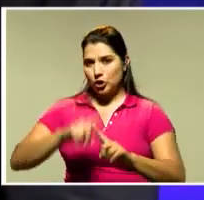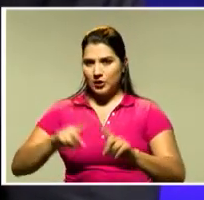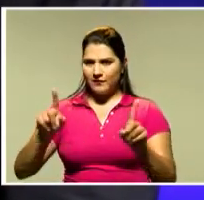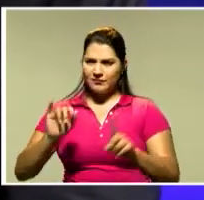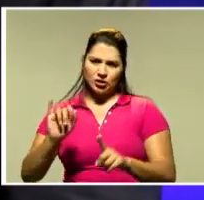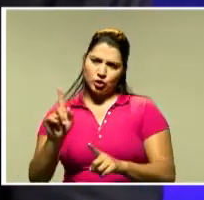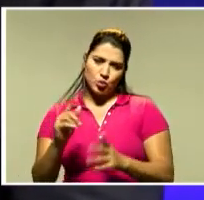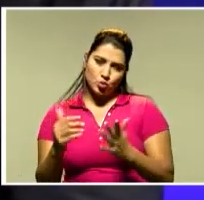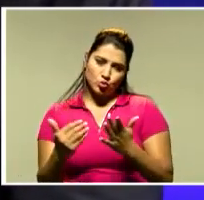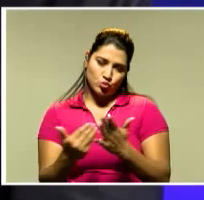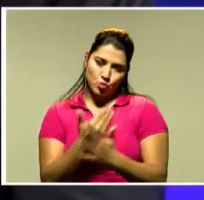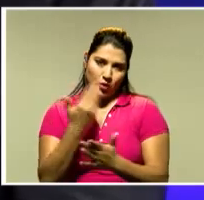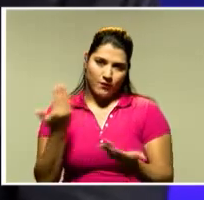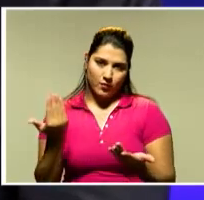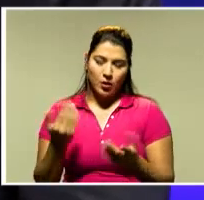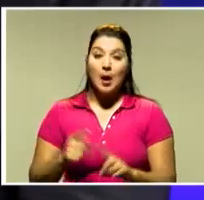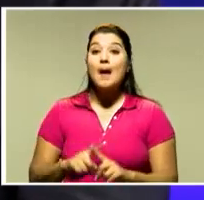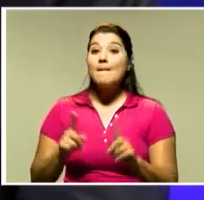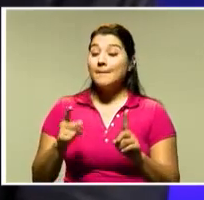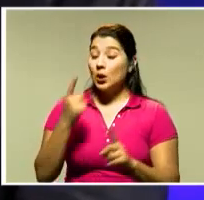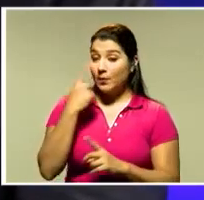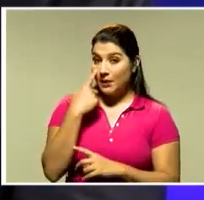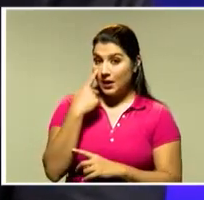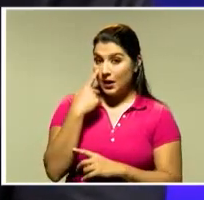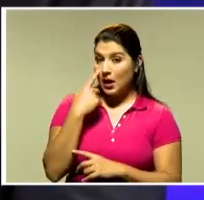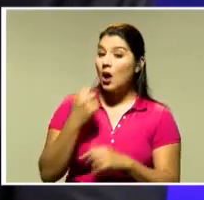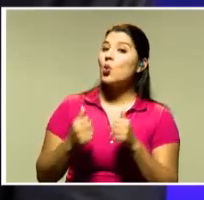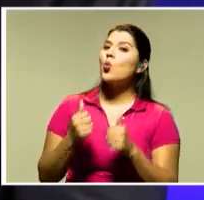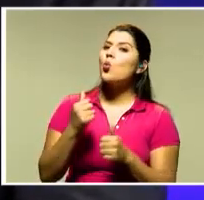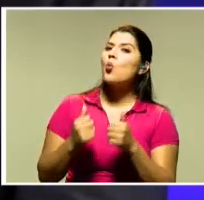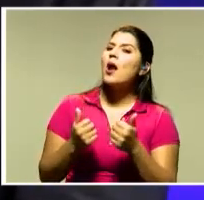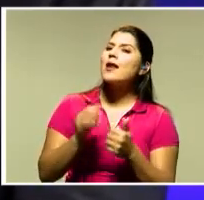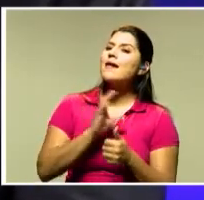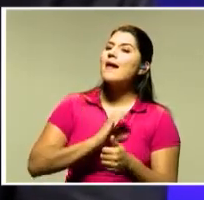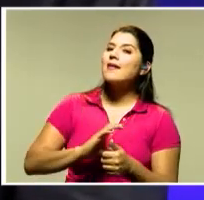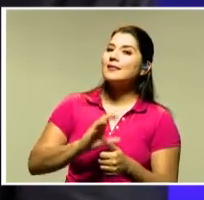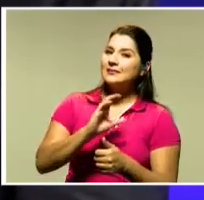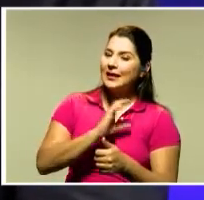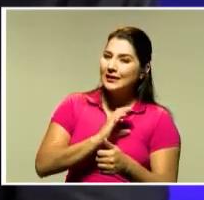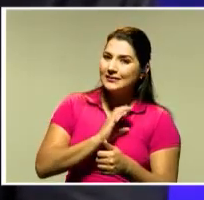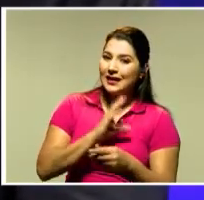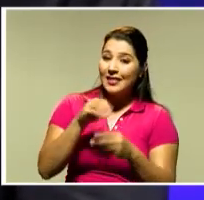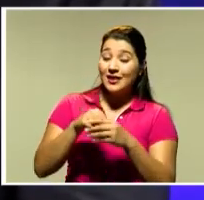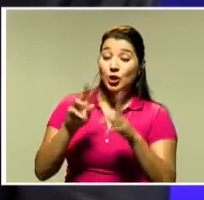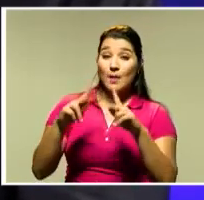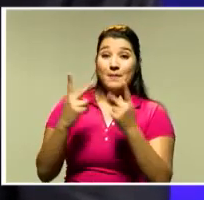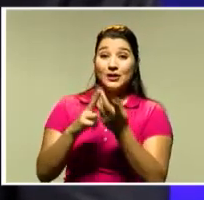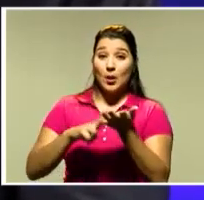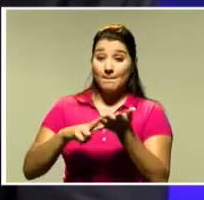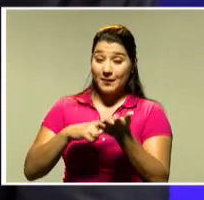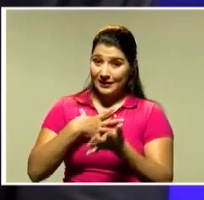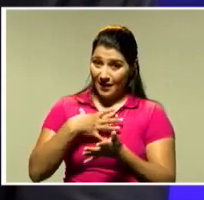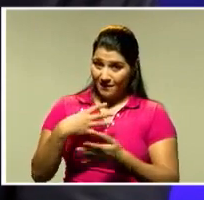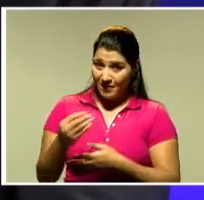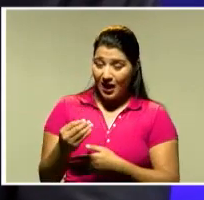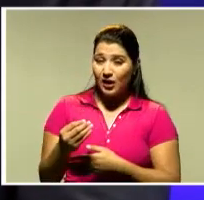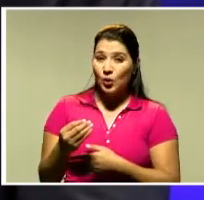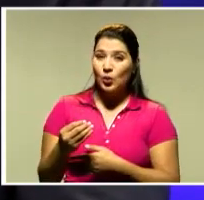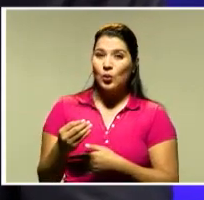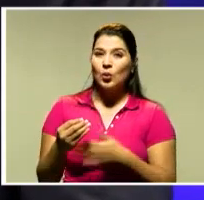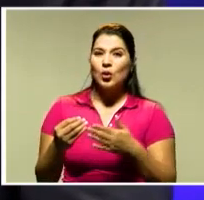un nuevo fenómeno. Sin embargo, mire, ¿cuáles son rasgos característicos de Liberación Nacional de los tiempos